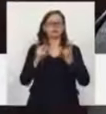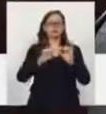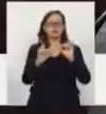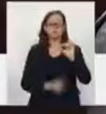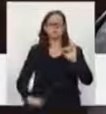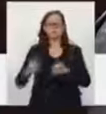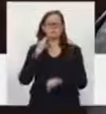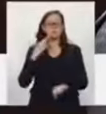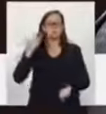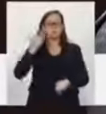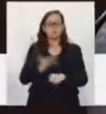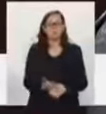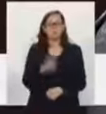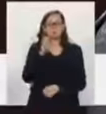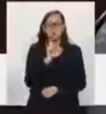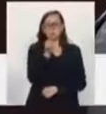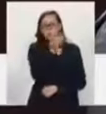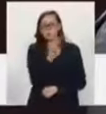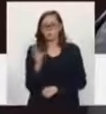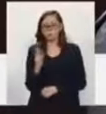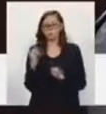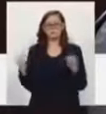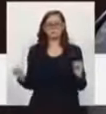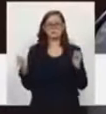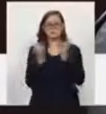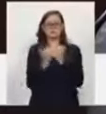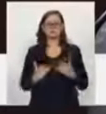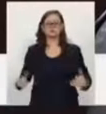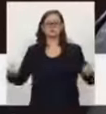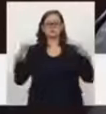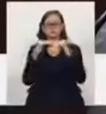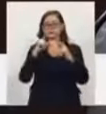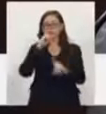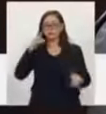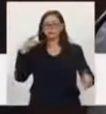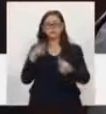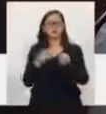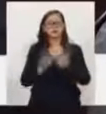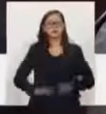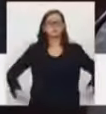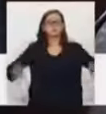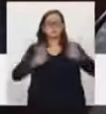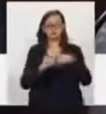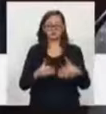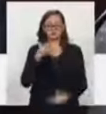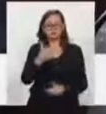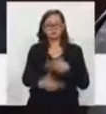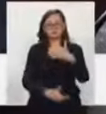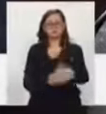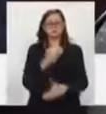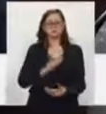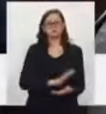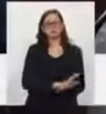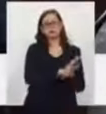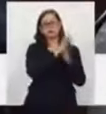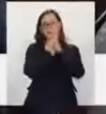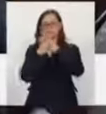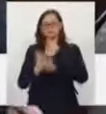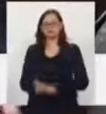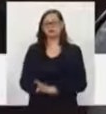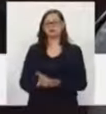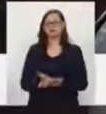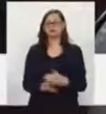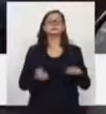responsable e incluso con las mujeres, la paridad debe ser un eje rector en ese proceso de evolución. La paridad debe ser una meta